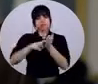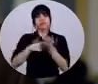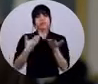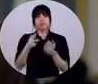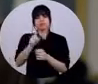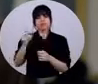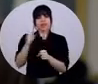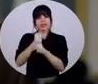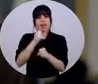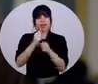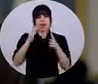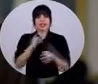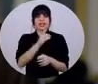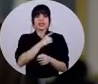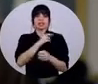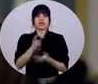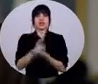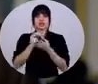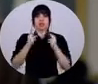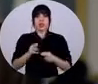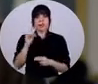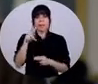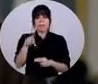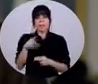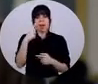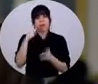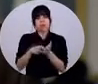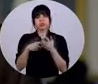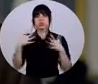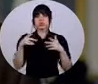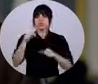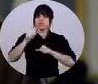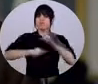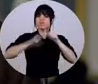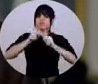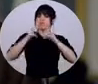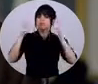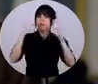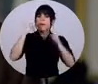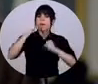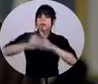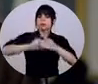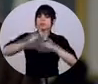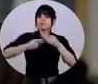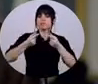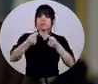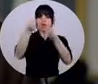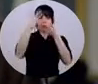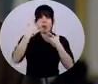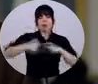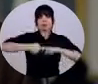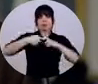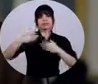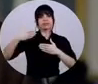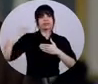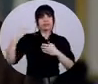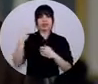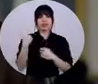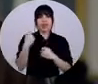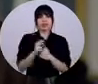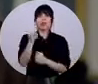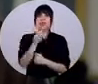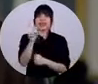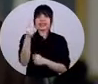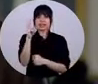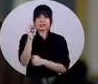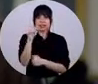Ministerio de Educación Pública lograran alimentar el sistema. Precisamente la tarde de este domingo se completó una